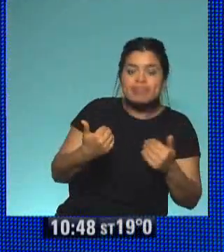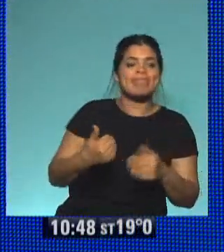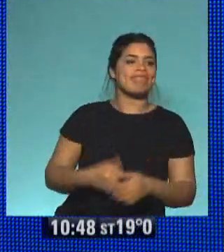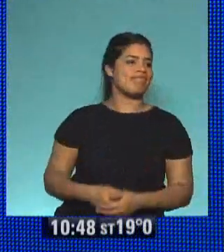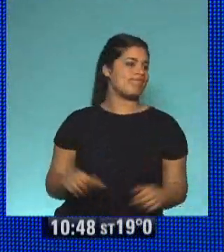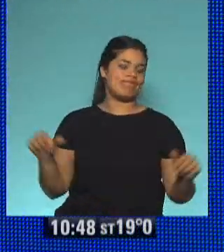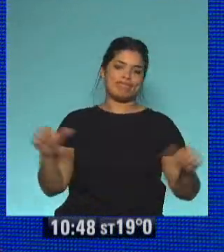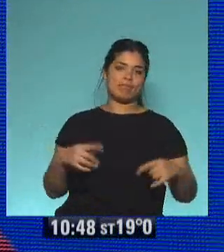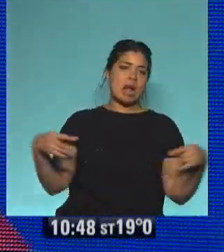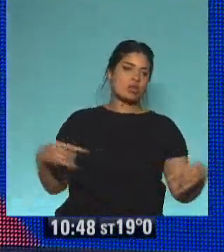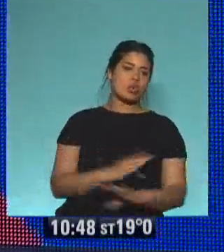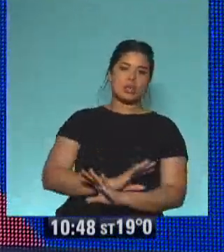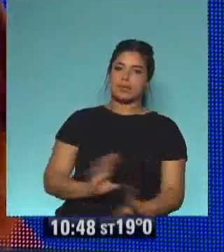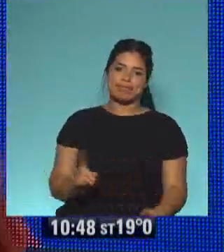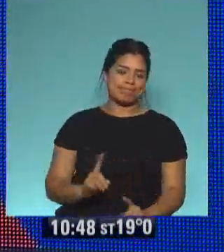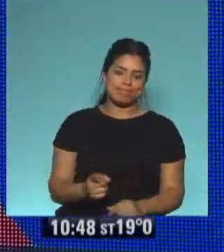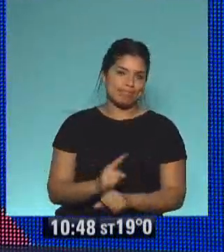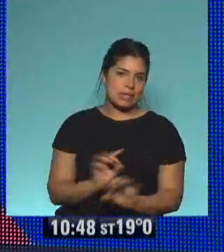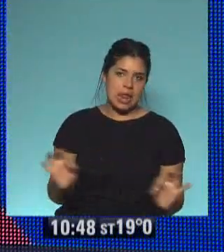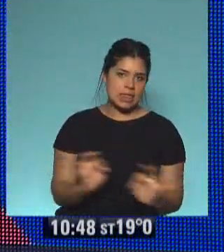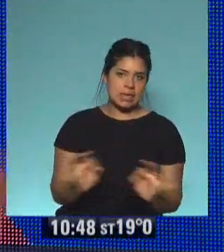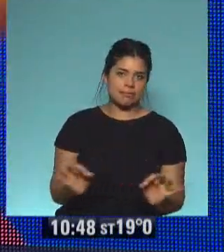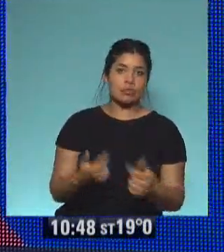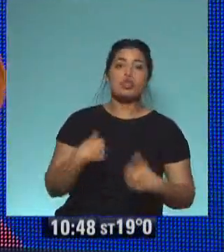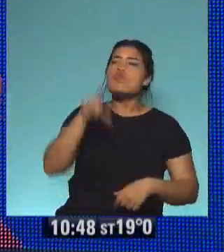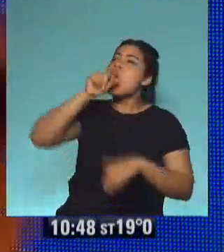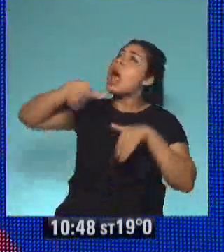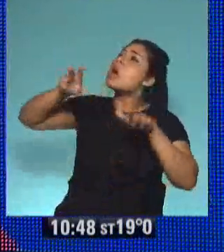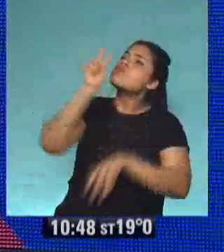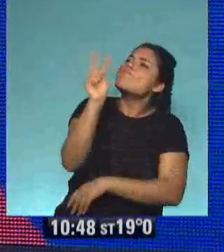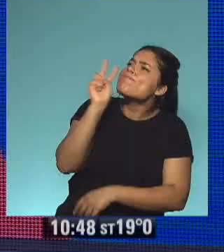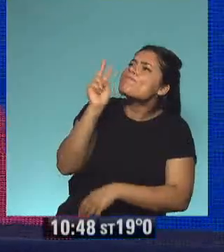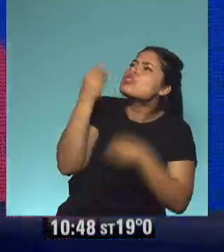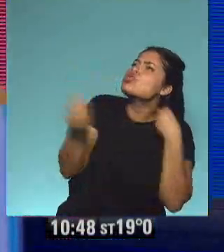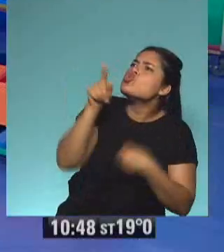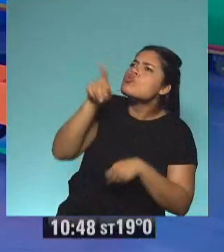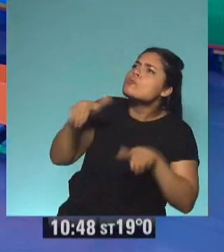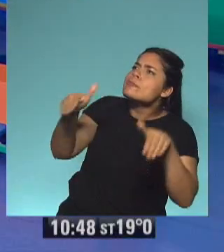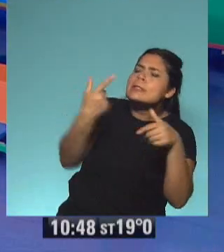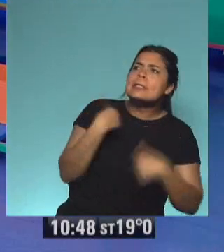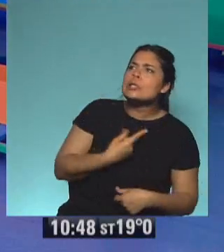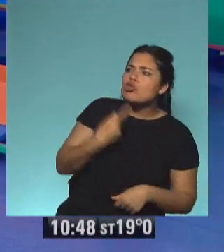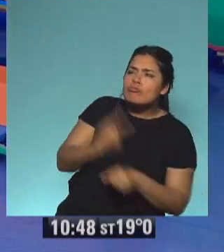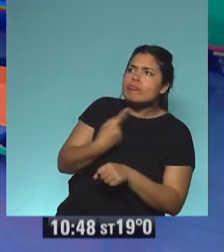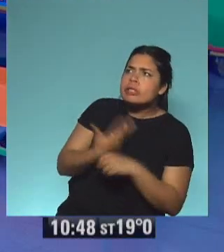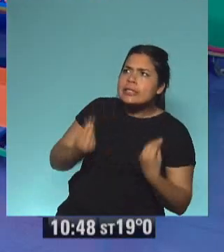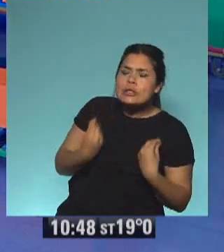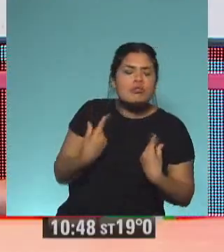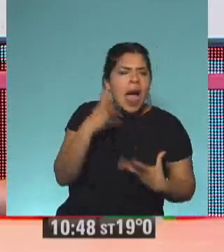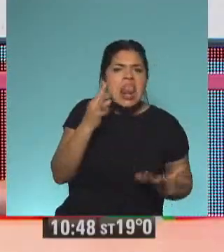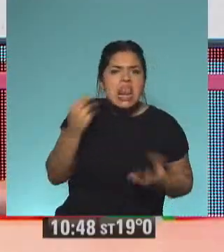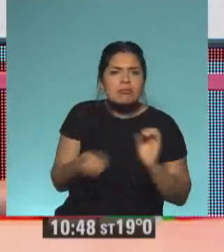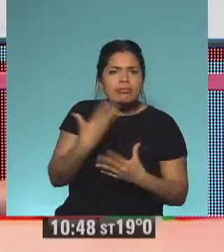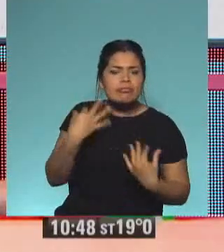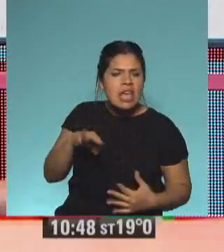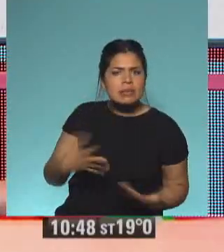Ah, pero mire, mire que observé los pajarulos. Dice, ¿cómo hacen esos pajarulos para volar y nosotros no podemos? Claro. Algo tengo que inventar. Pero claro, imagínese, algo tengo